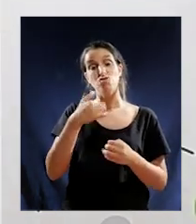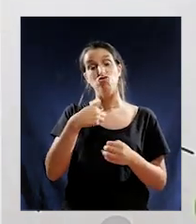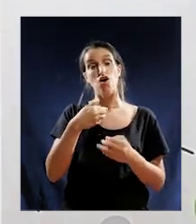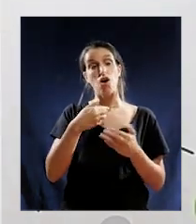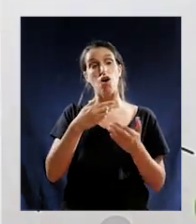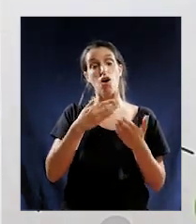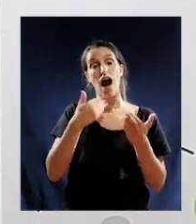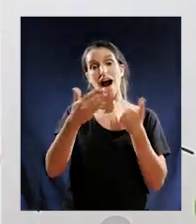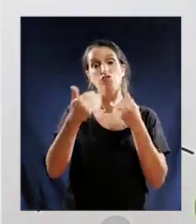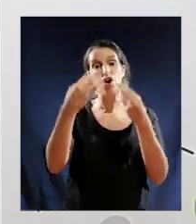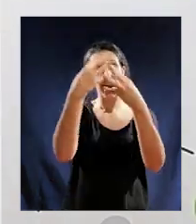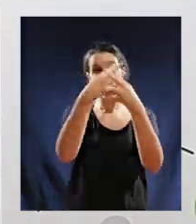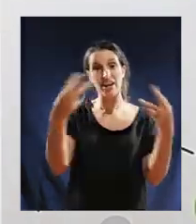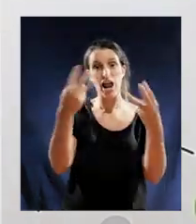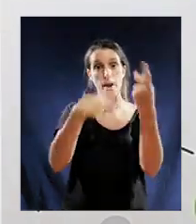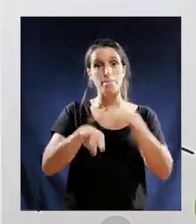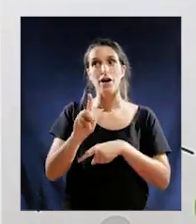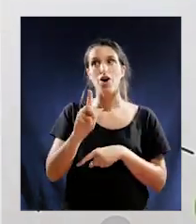pero